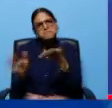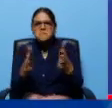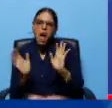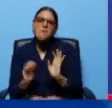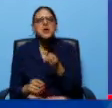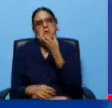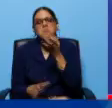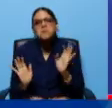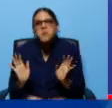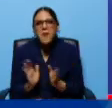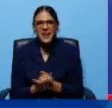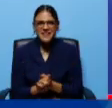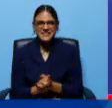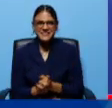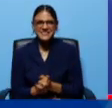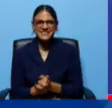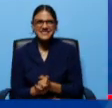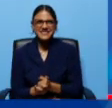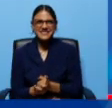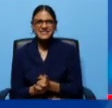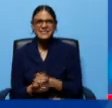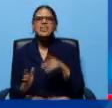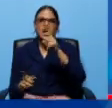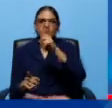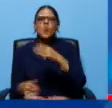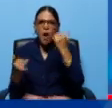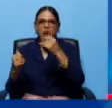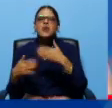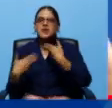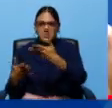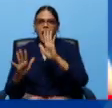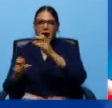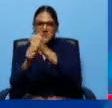bueno. Te ganaste un regalo hoy, Urzimar.